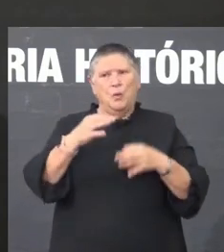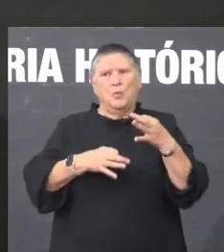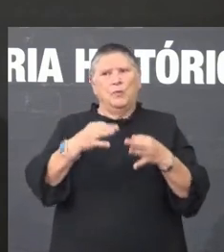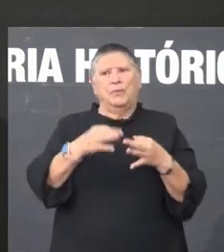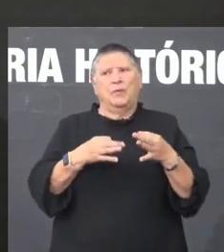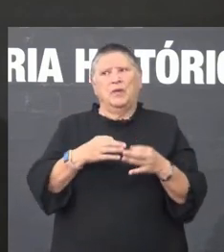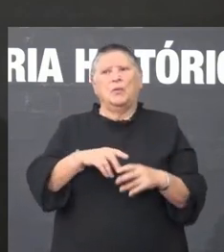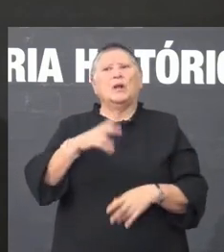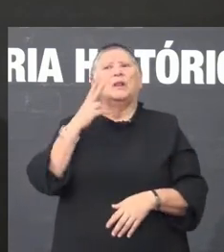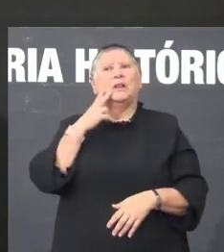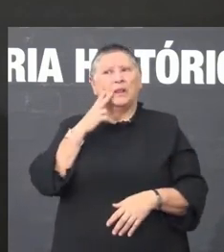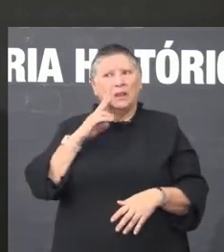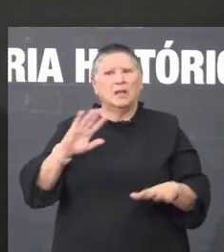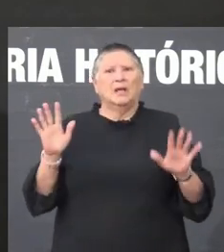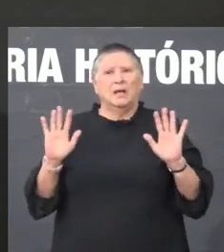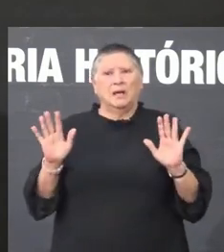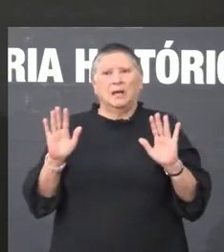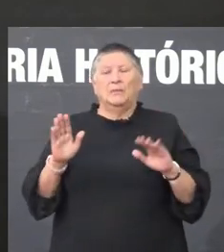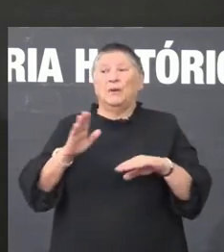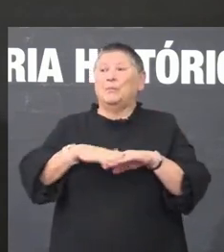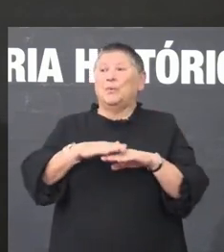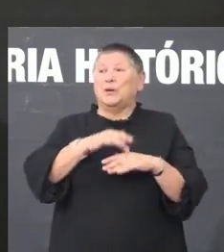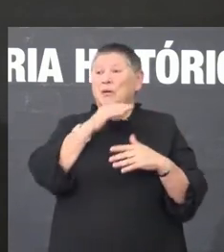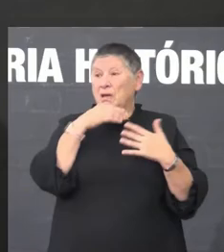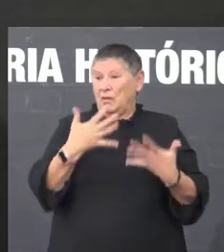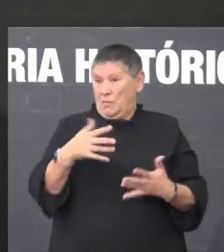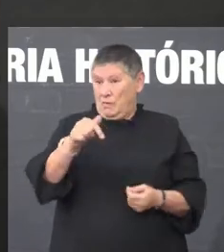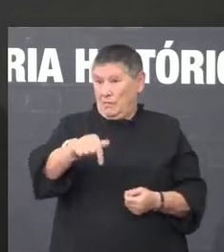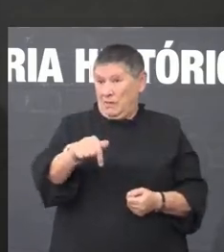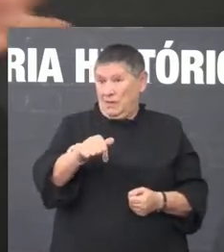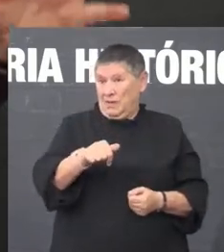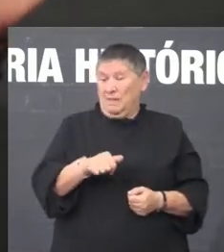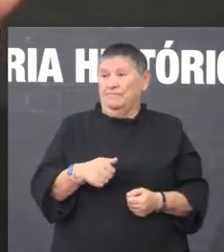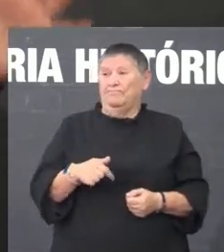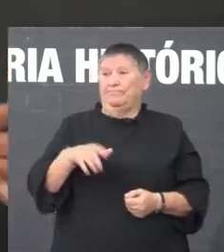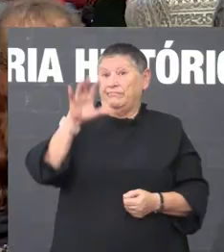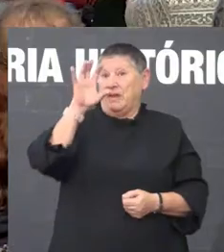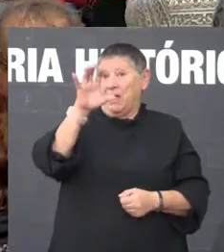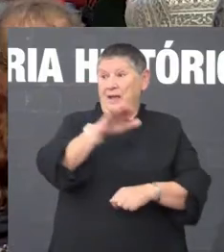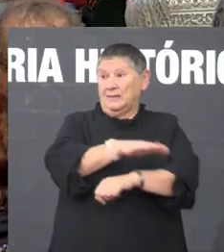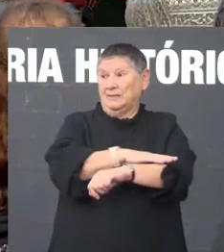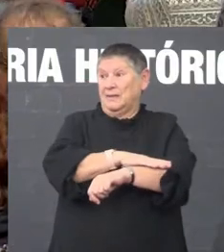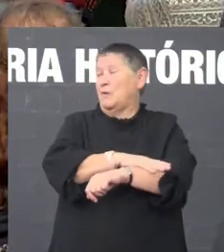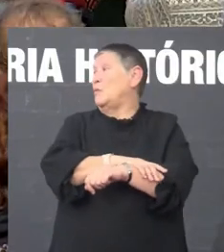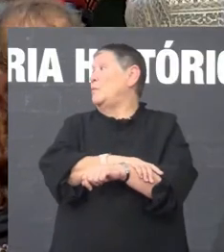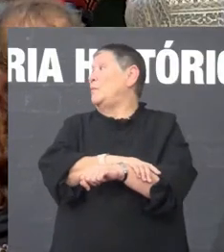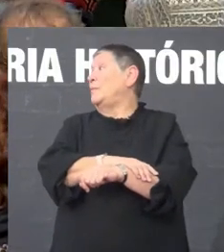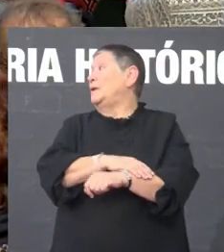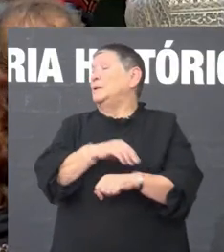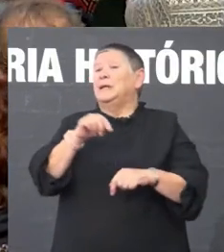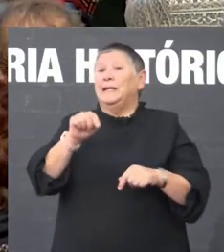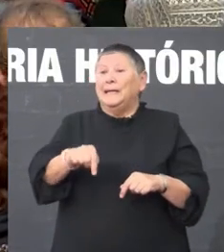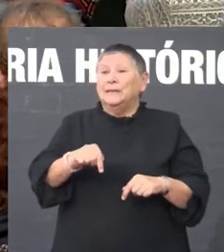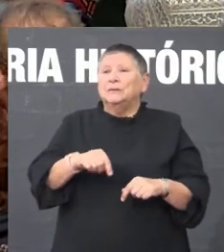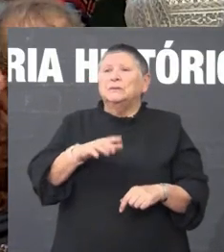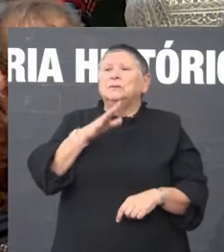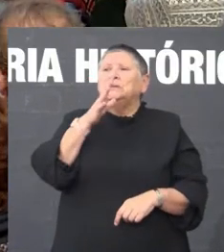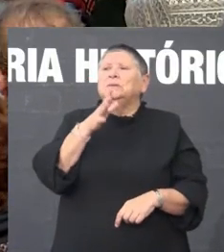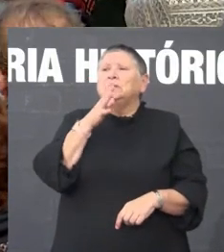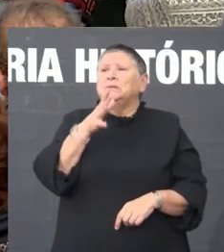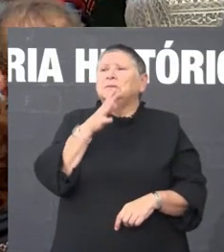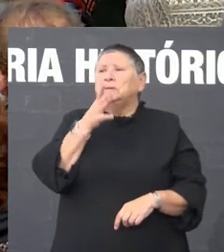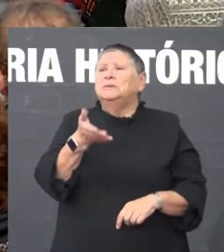en lo que respecta a las competencias, porque hoy por hoy el Estado, y esto es la consecuencia